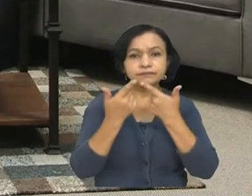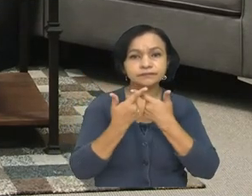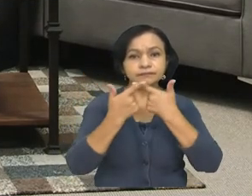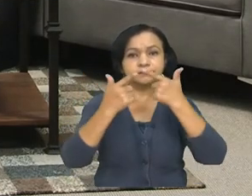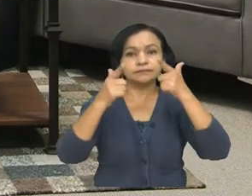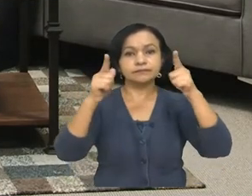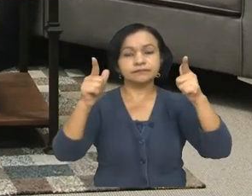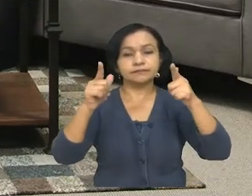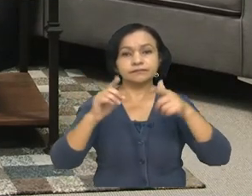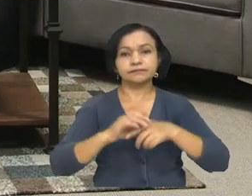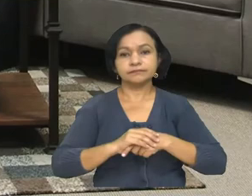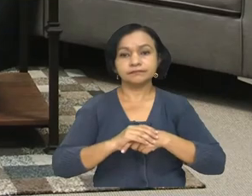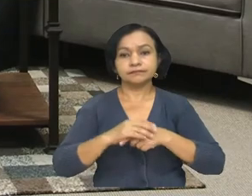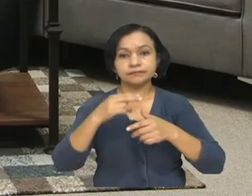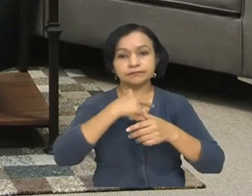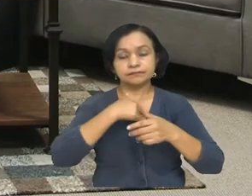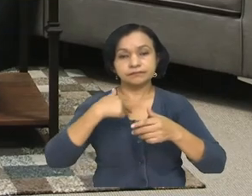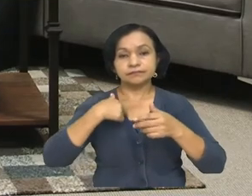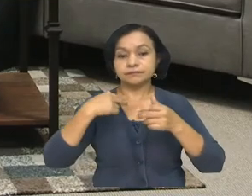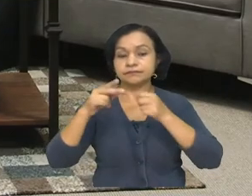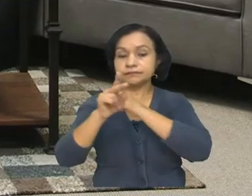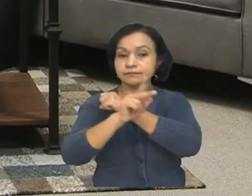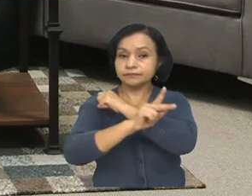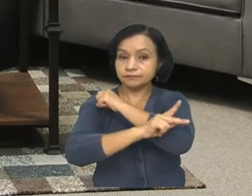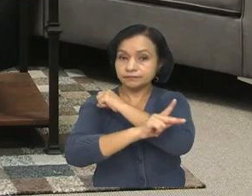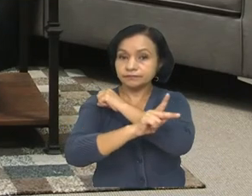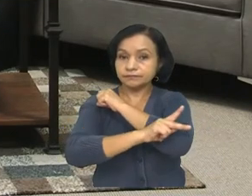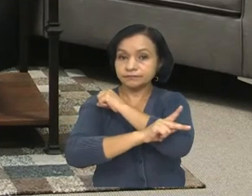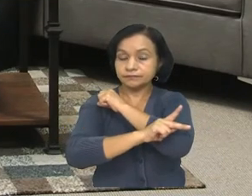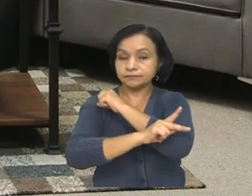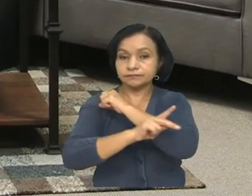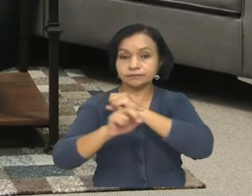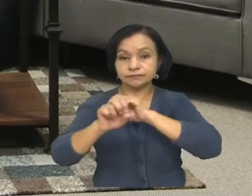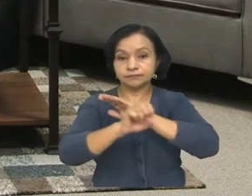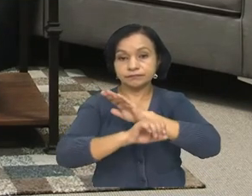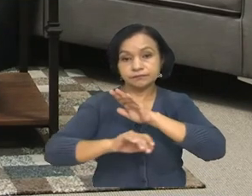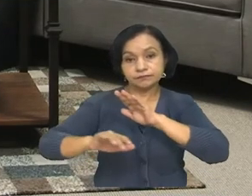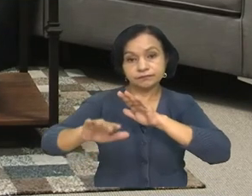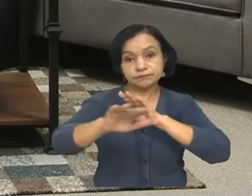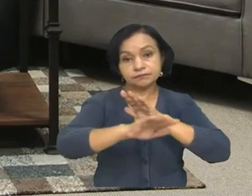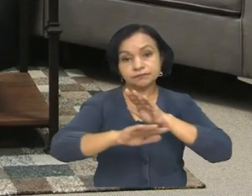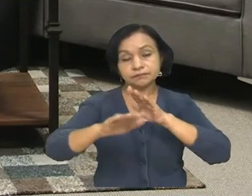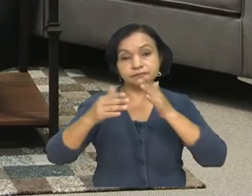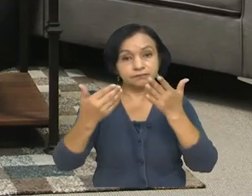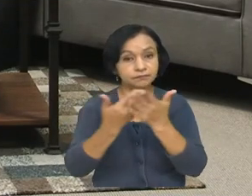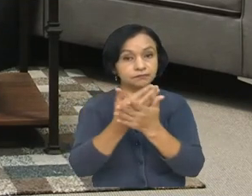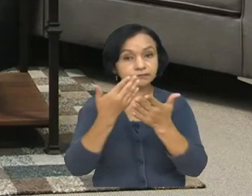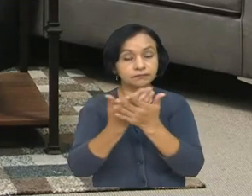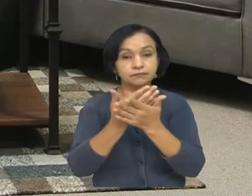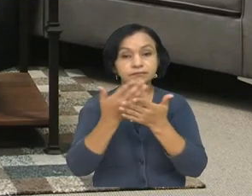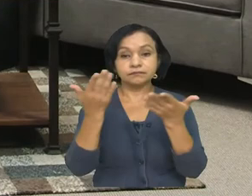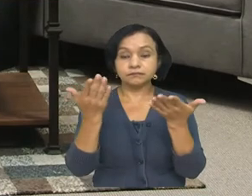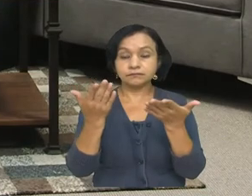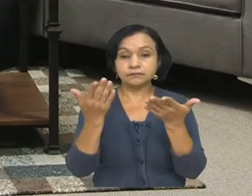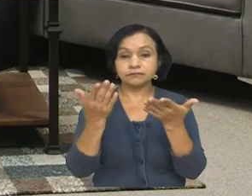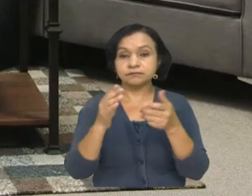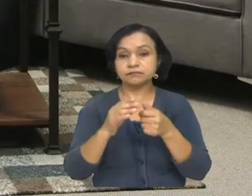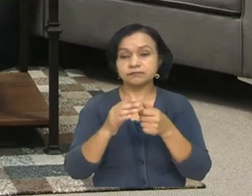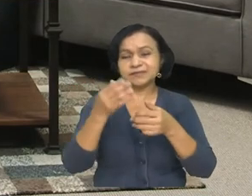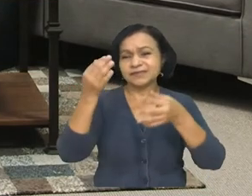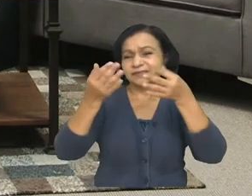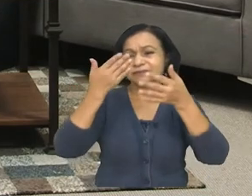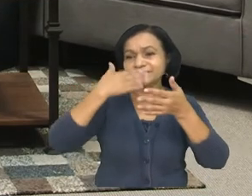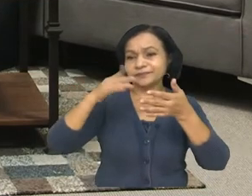el deseo de construir una patria, una sociedad, un continente donde no haya injusticia.